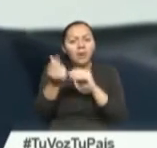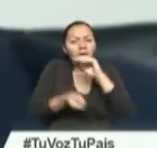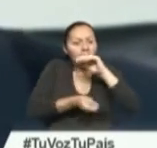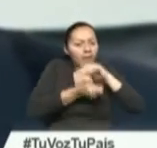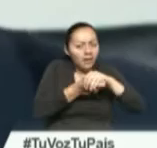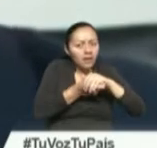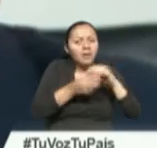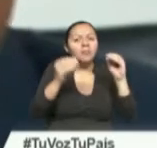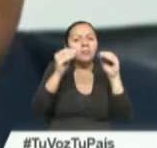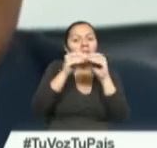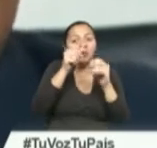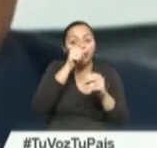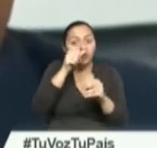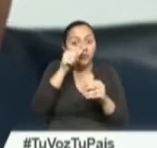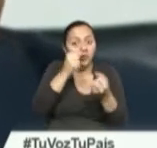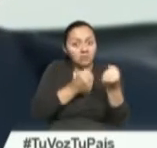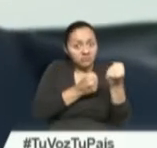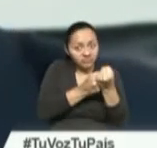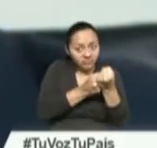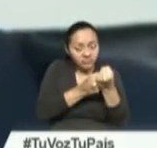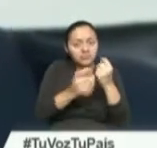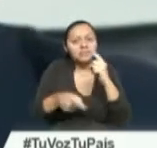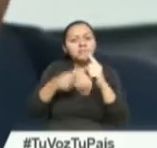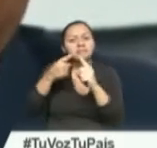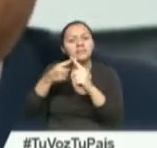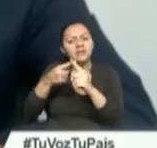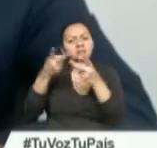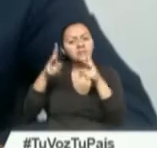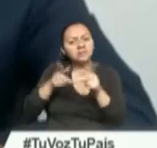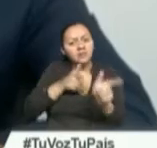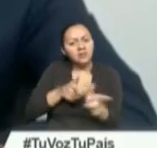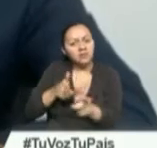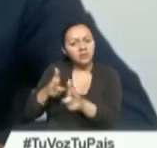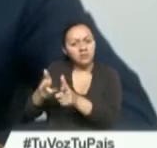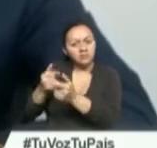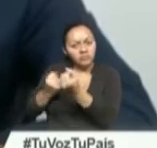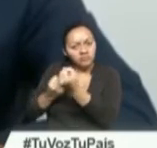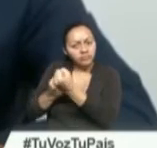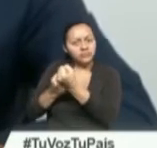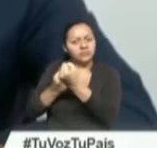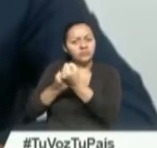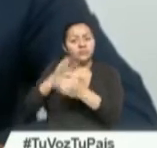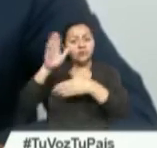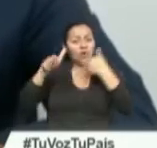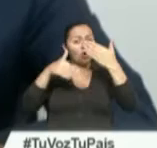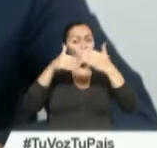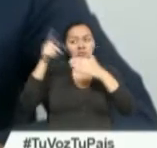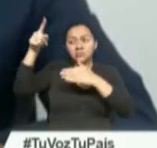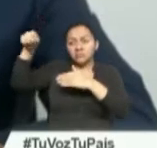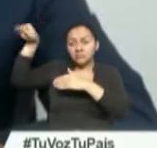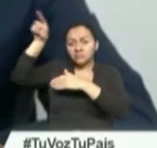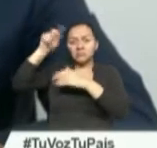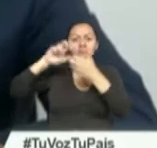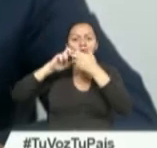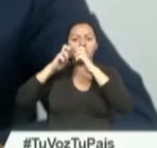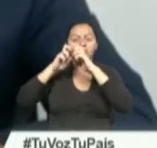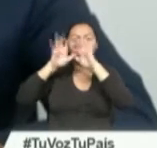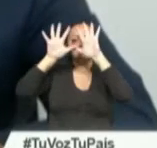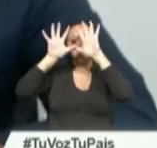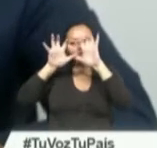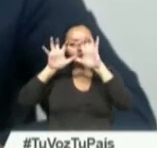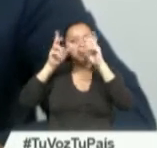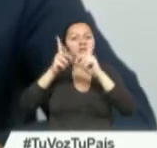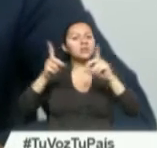crimen organizado e incluso apoyo al terrorismo. En estos regímenes todo es oscuro, permitiendo ocultar